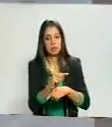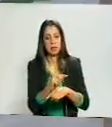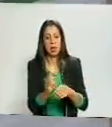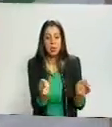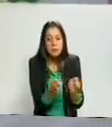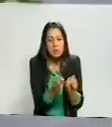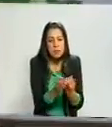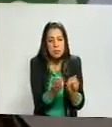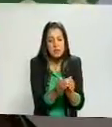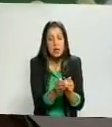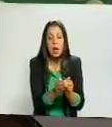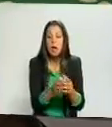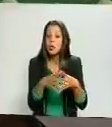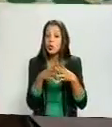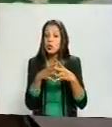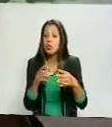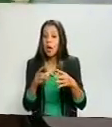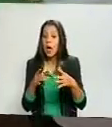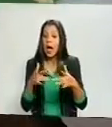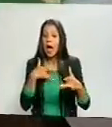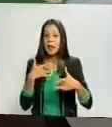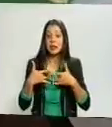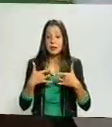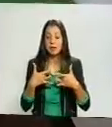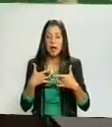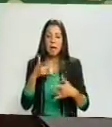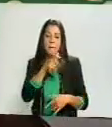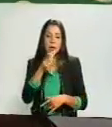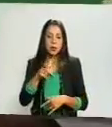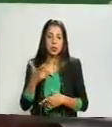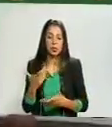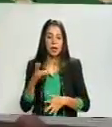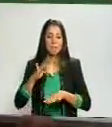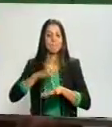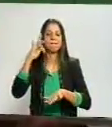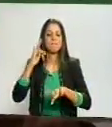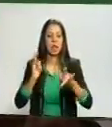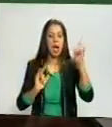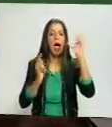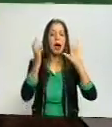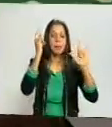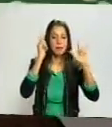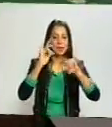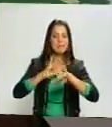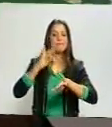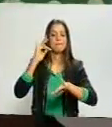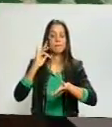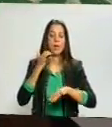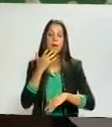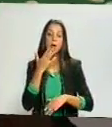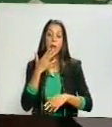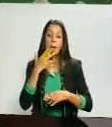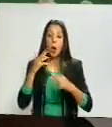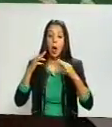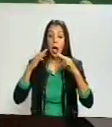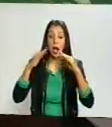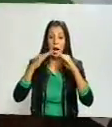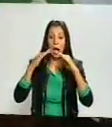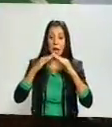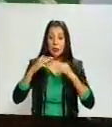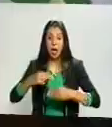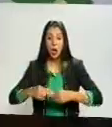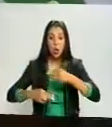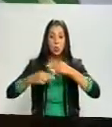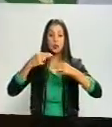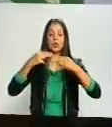Obviamente, toda actividad minera o toda actividad humana tiene un impacto en el ambiente. Desde construir una casa,